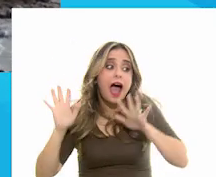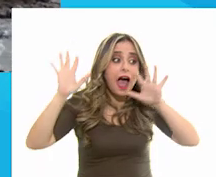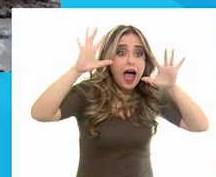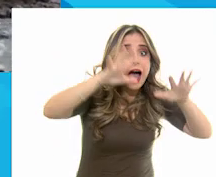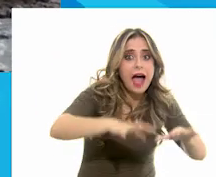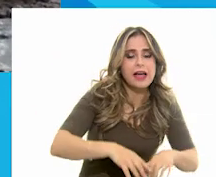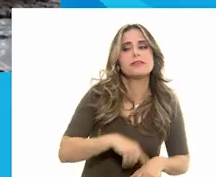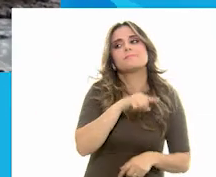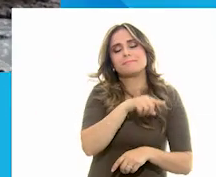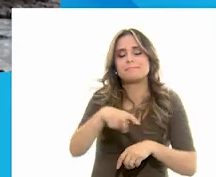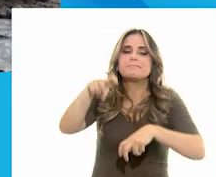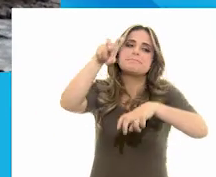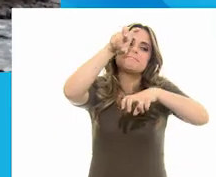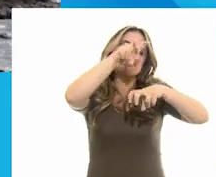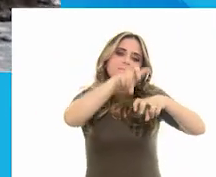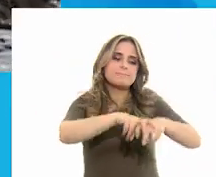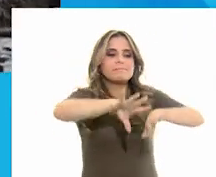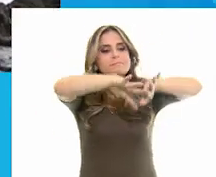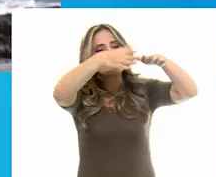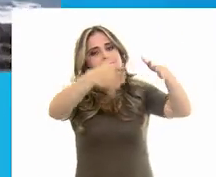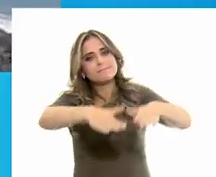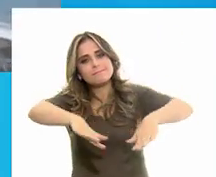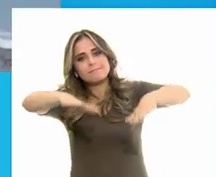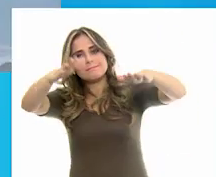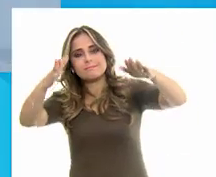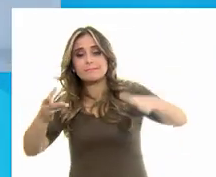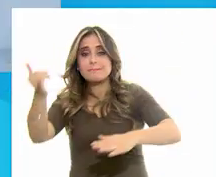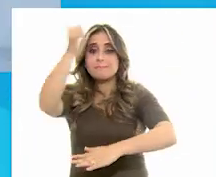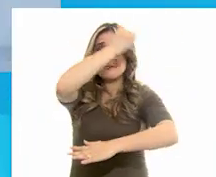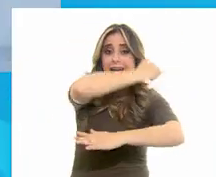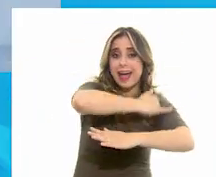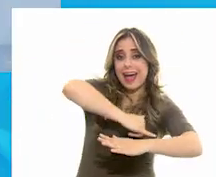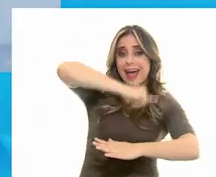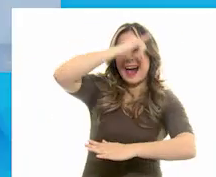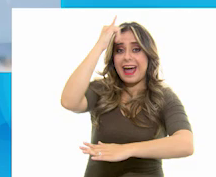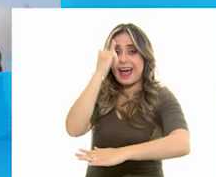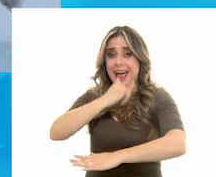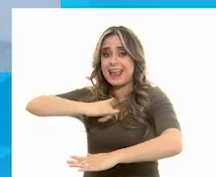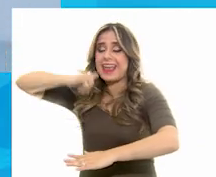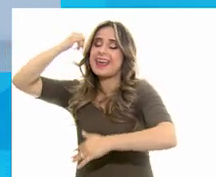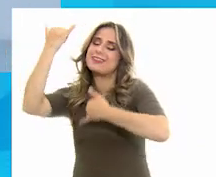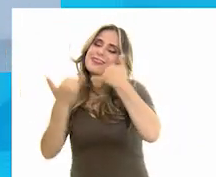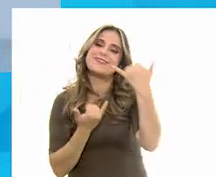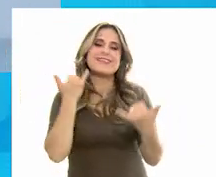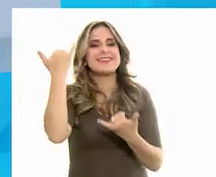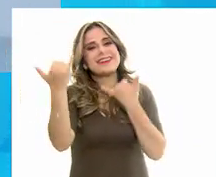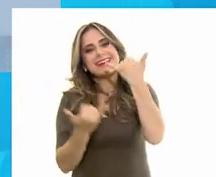ola en la orilla del mar. Con una ballena, ¡ay!, se pone a jugar.